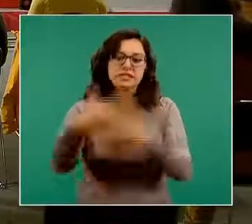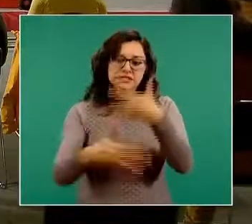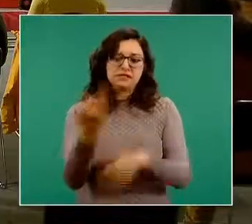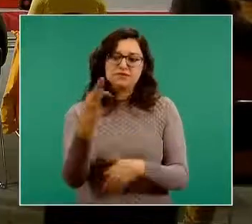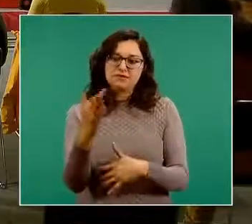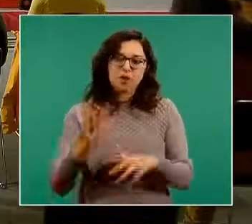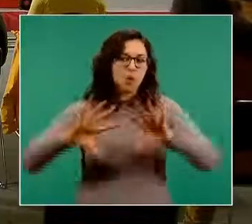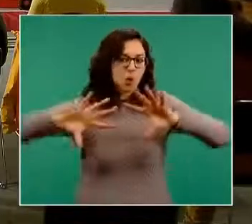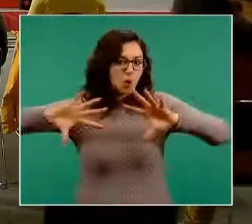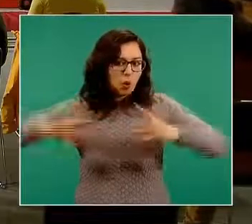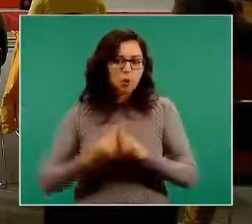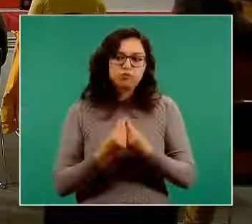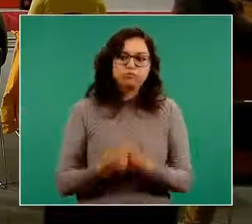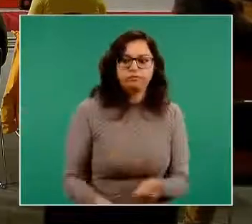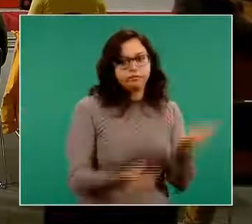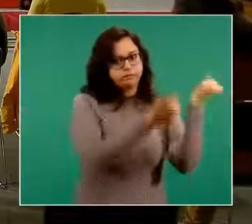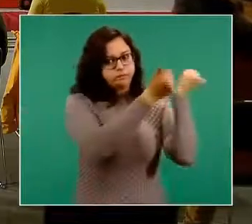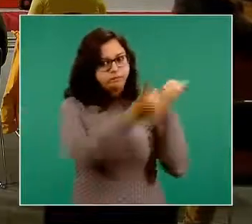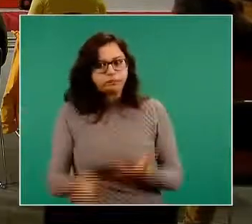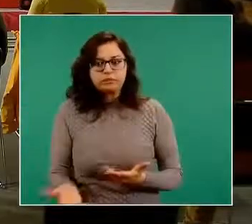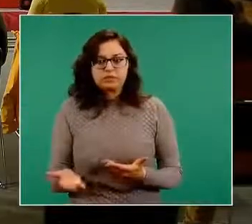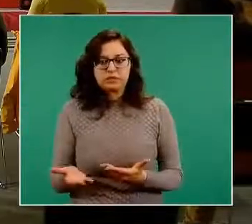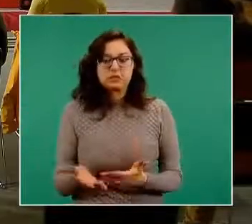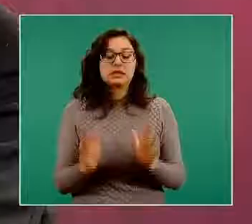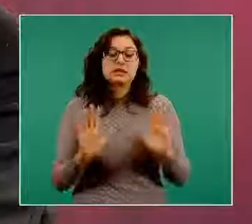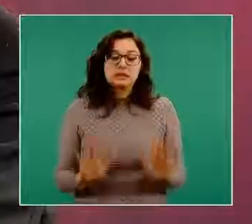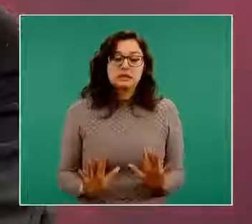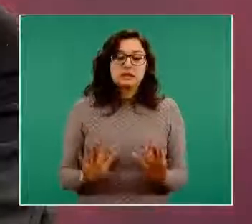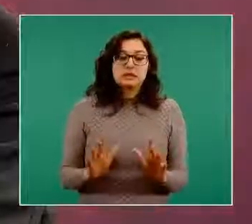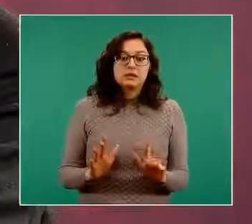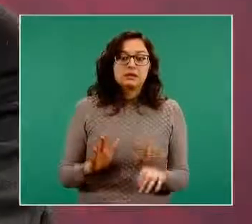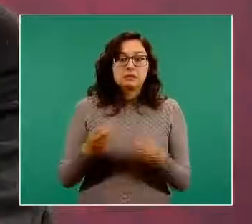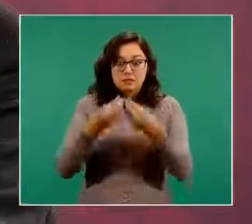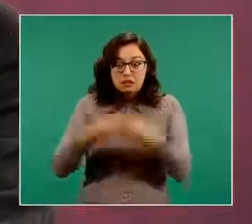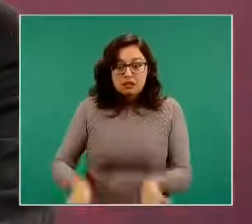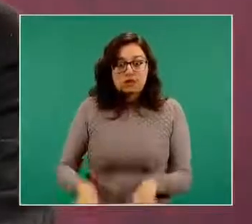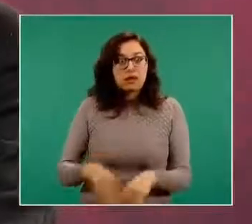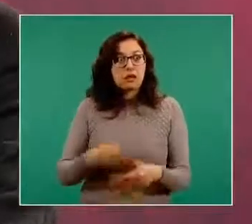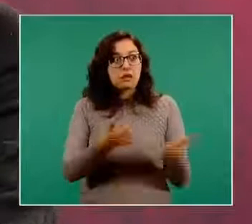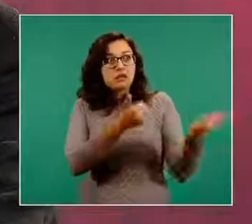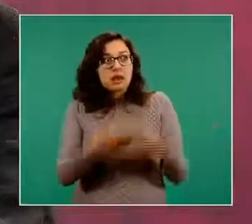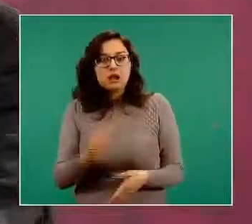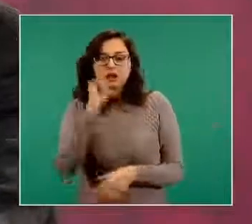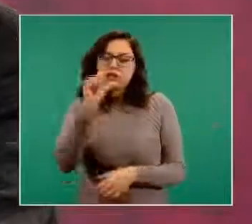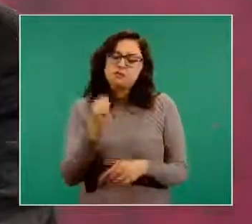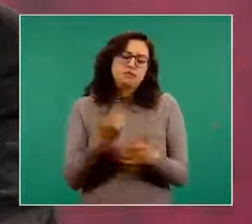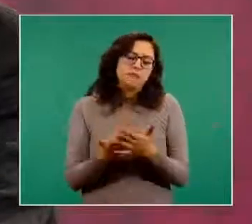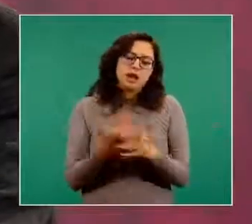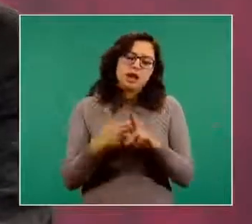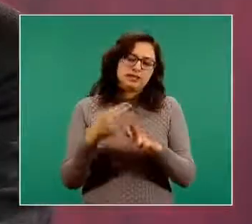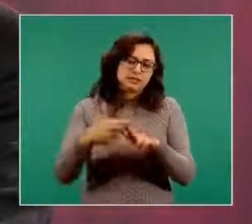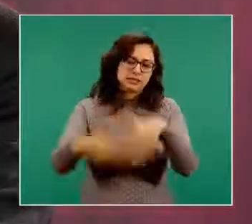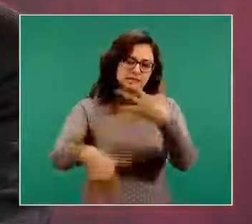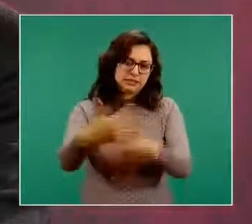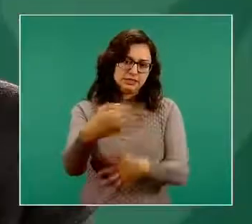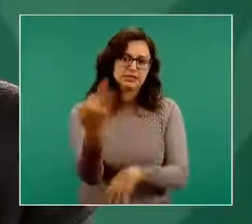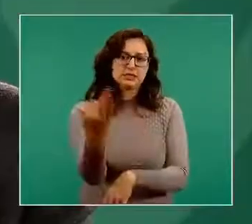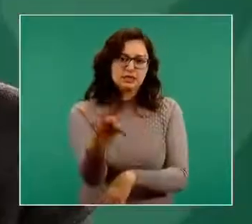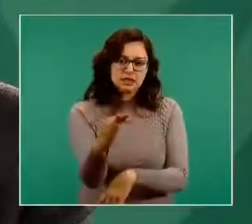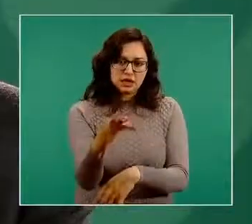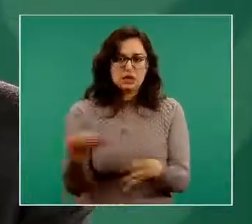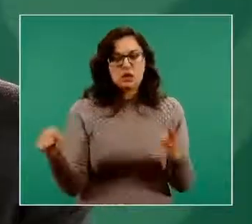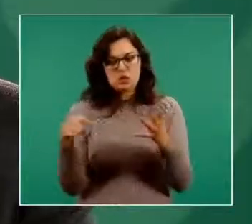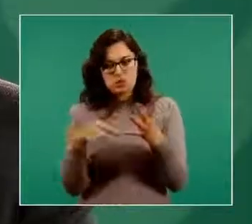febrero. Es decir, no perdemos vacuna, simplemente se retrasa, ¿sí? Ahora, el otro elemento que olvidaba comentar, pero ya